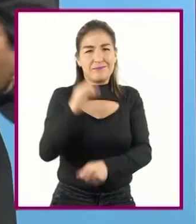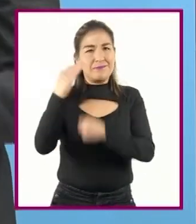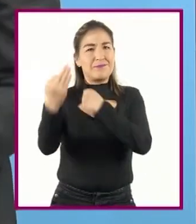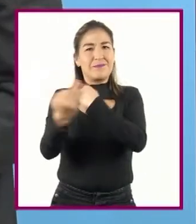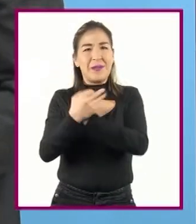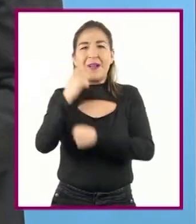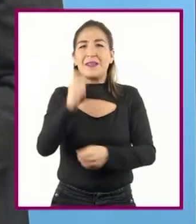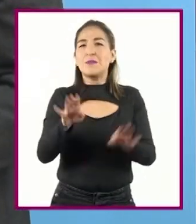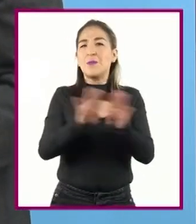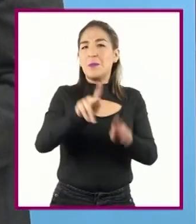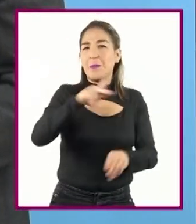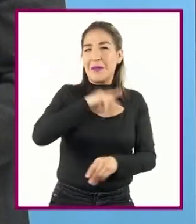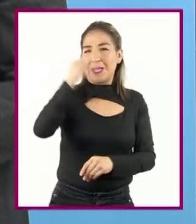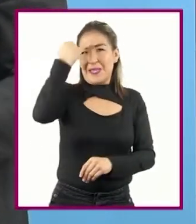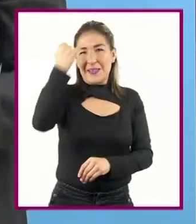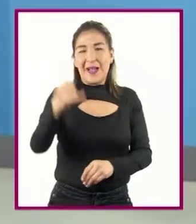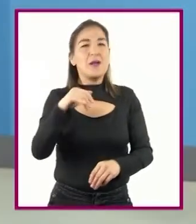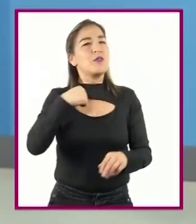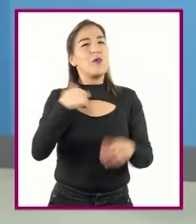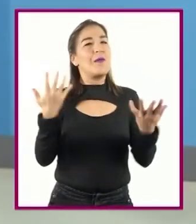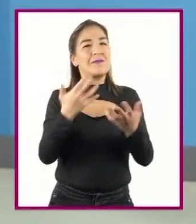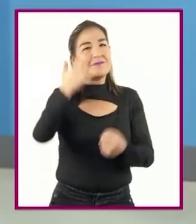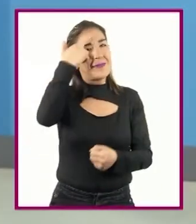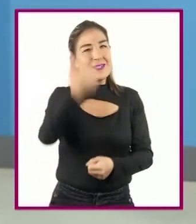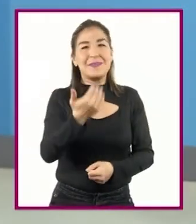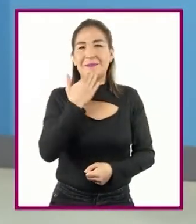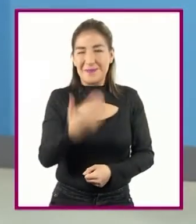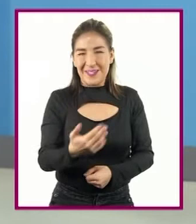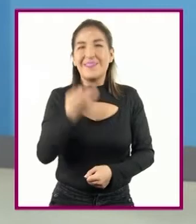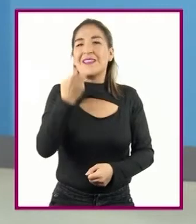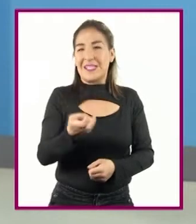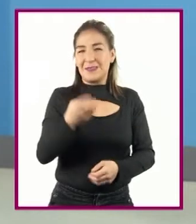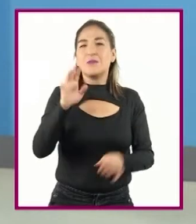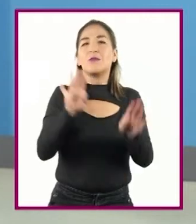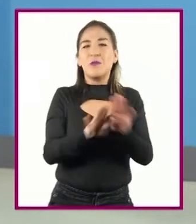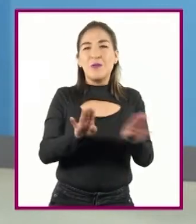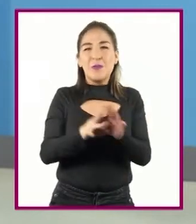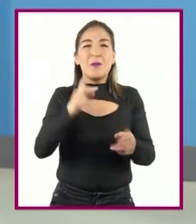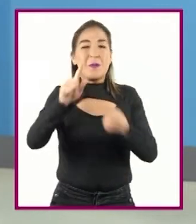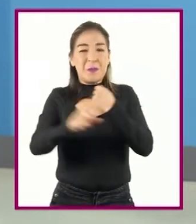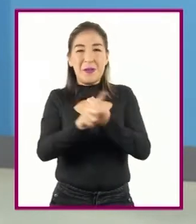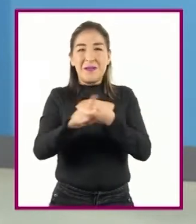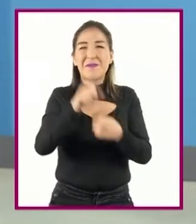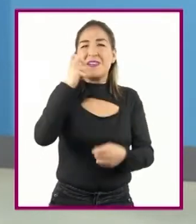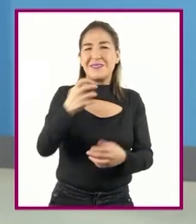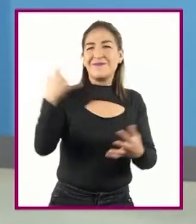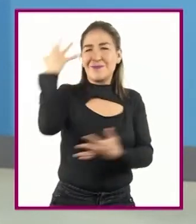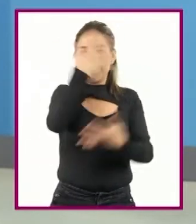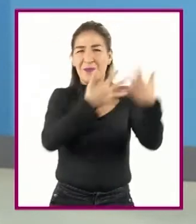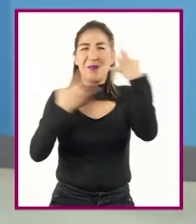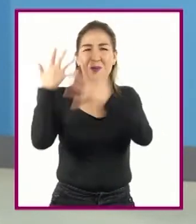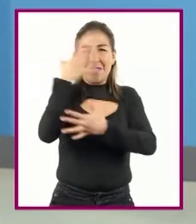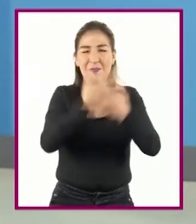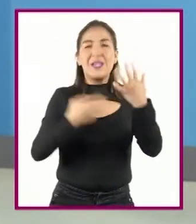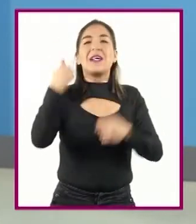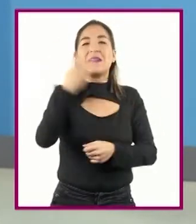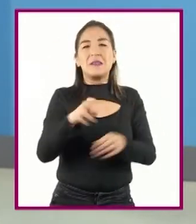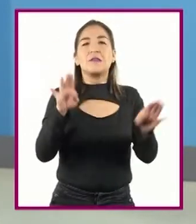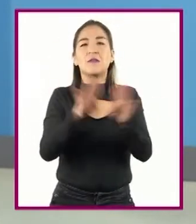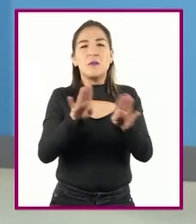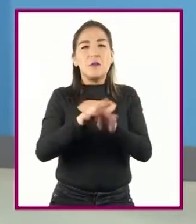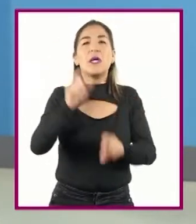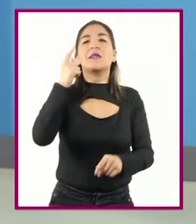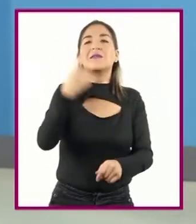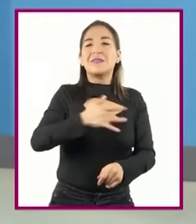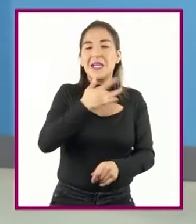y quieran tener la razón. En estas situaciones enredadas, cada una de las partes presiona para que